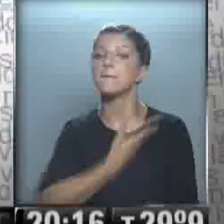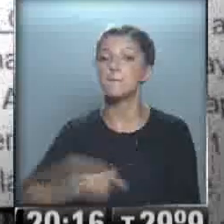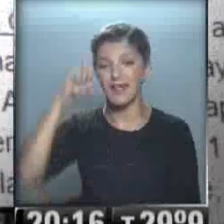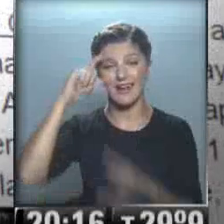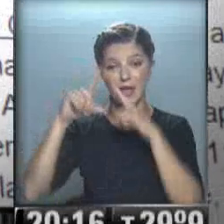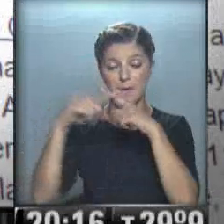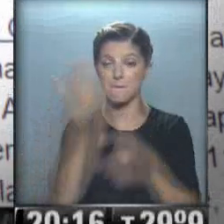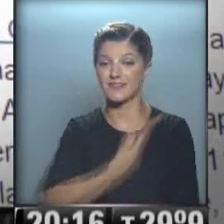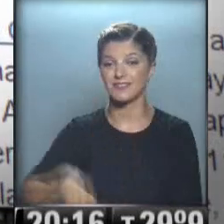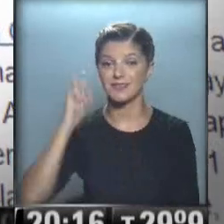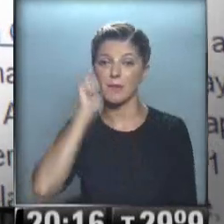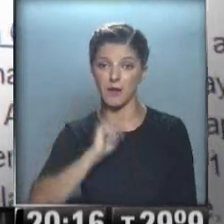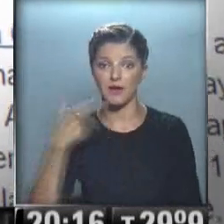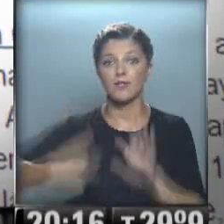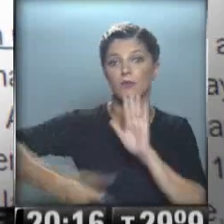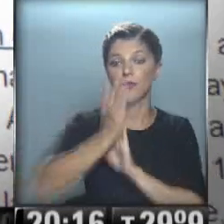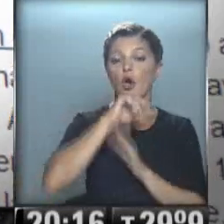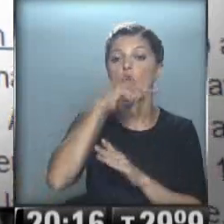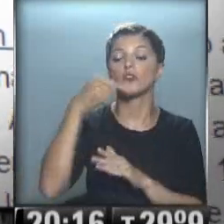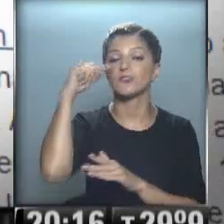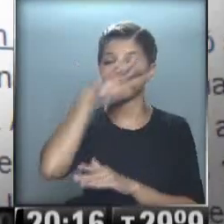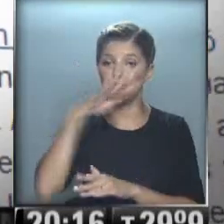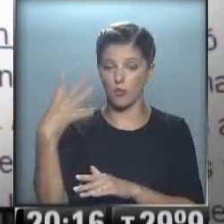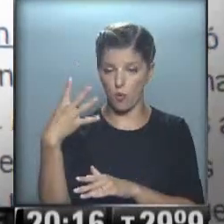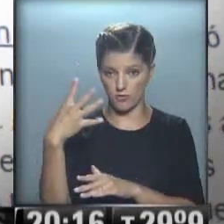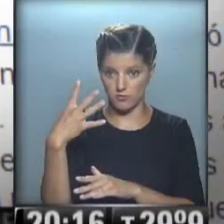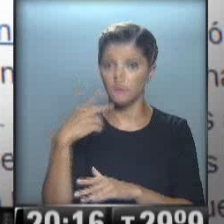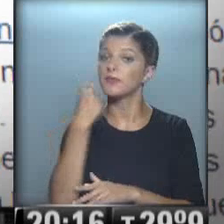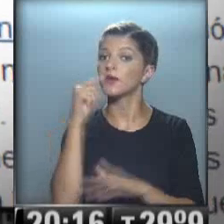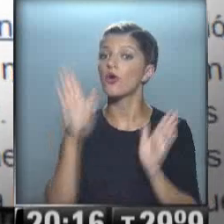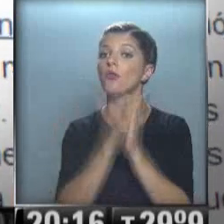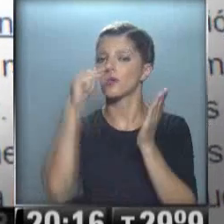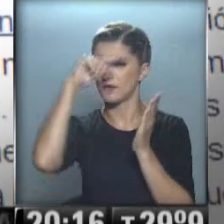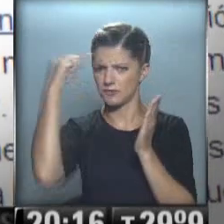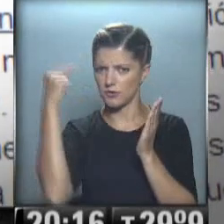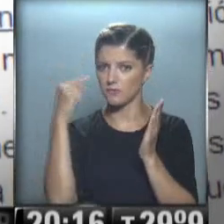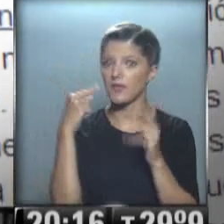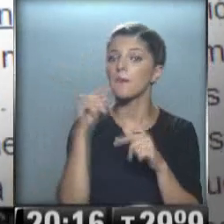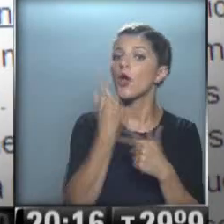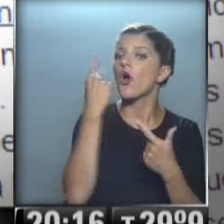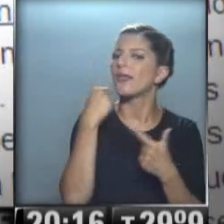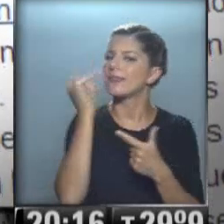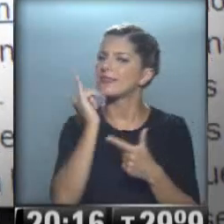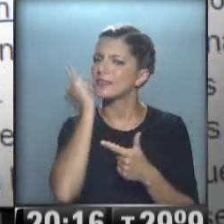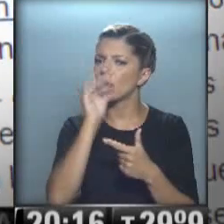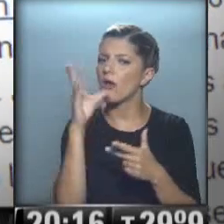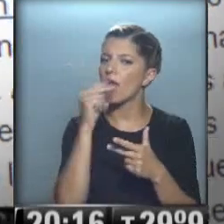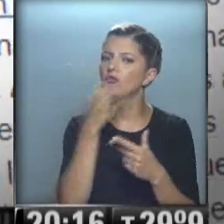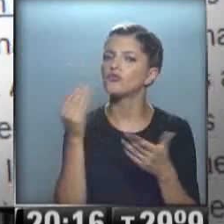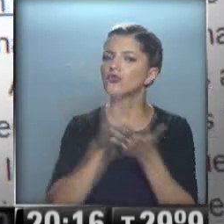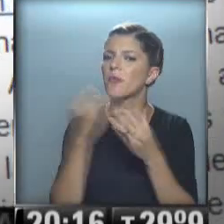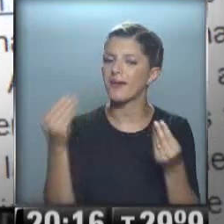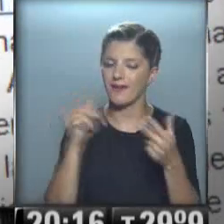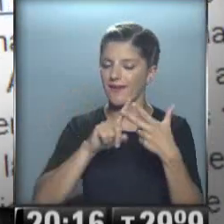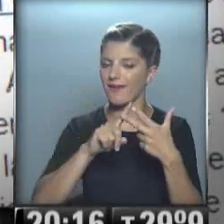junto a otros 64 exintegrantes de organizaciones Guerrilleras dijo la nación algo que no dijo la nación en ninguna de sus dos crónicas es que